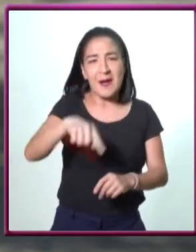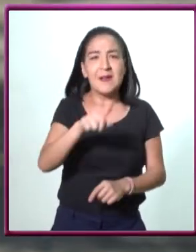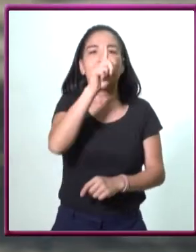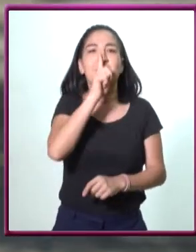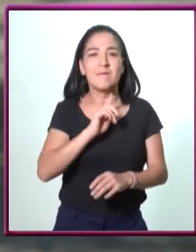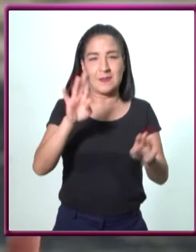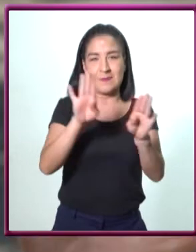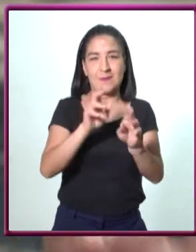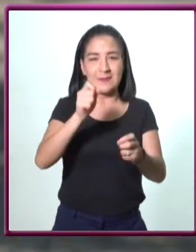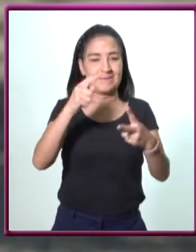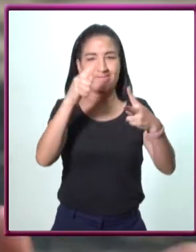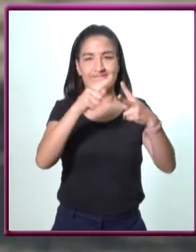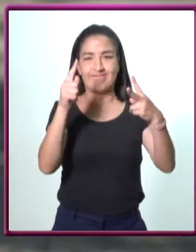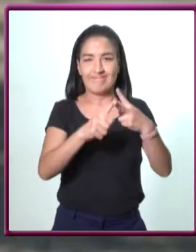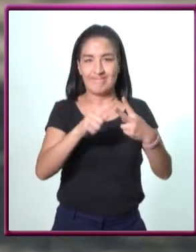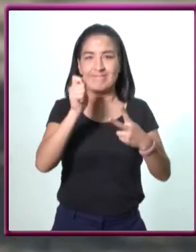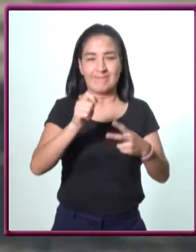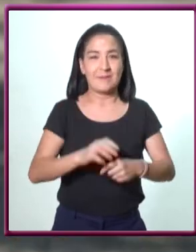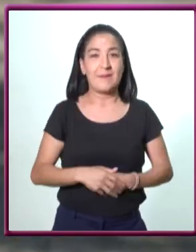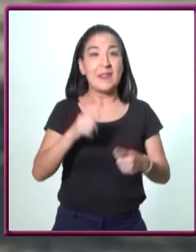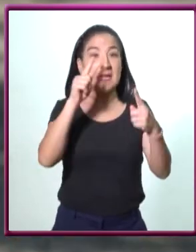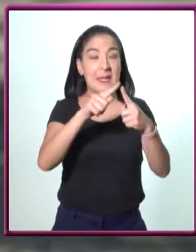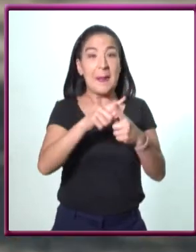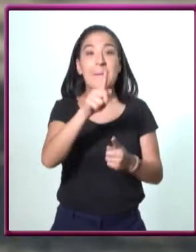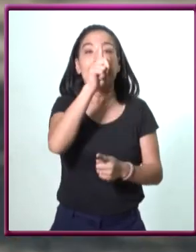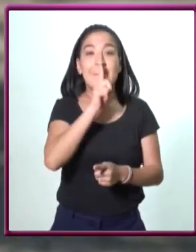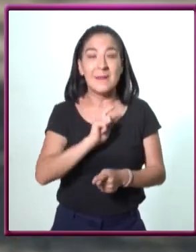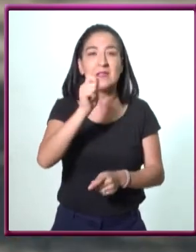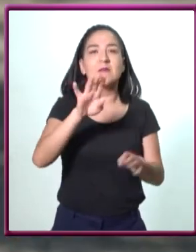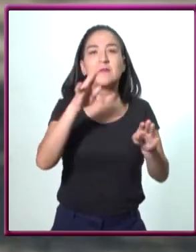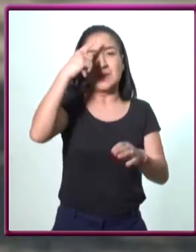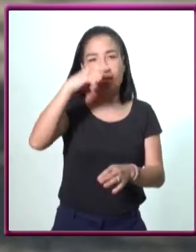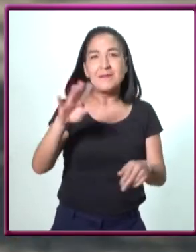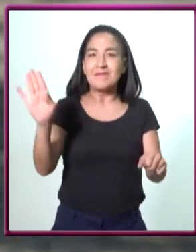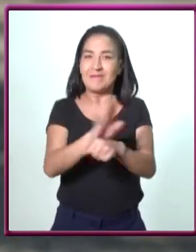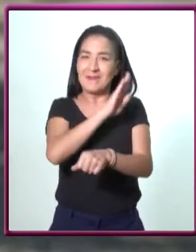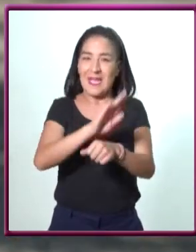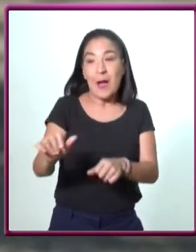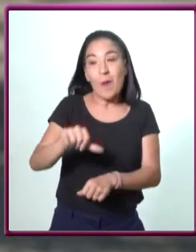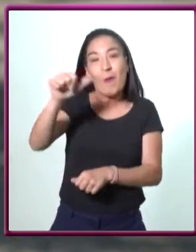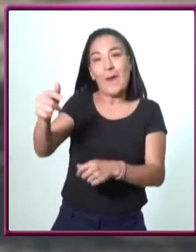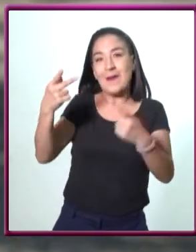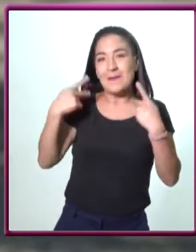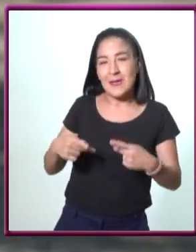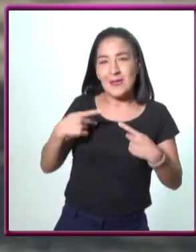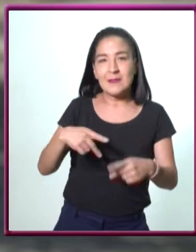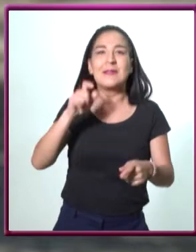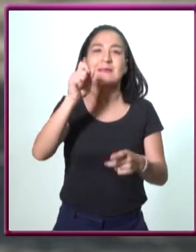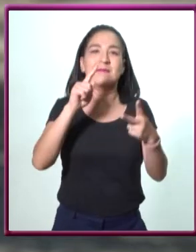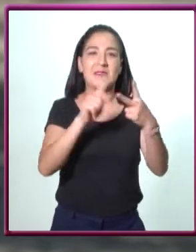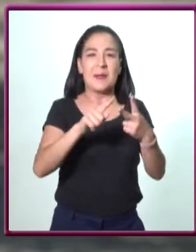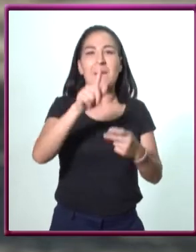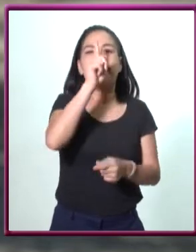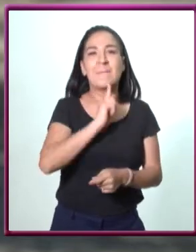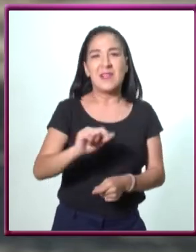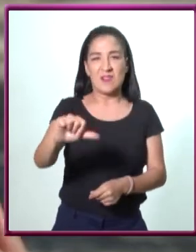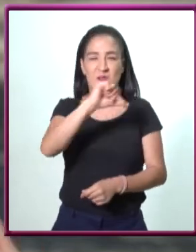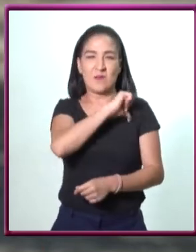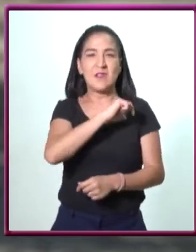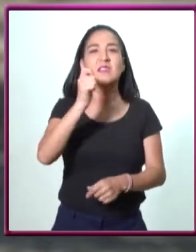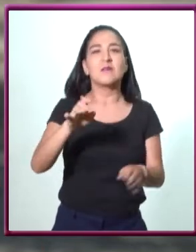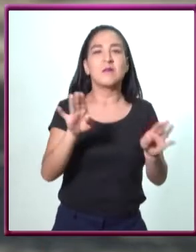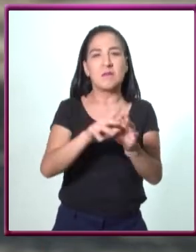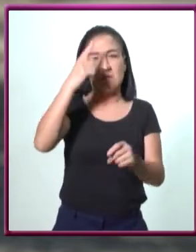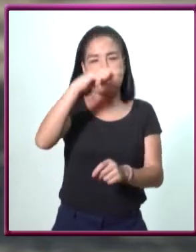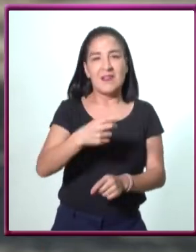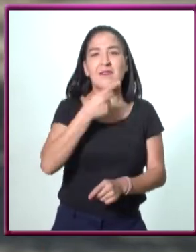mentir se dividen en dos grandes categorías: las mentiras que se construyen para beneficiar a otros y las mentiras egoístas, que son